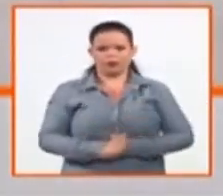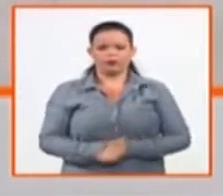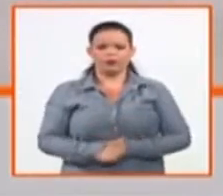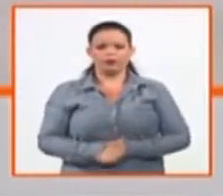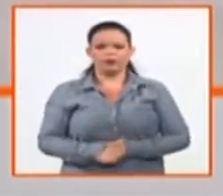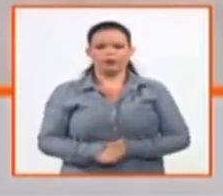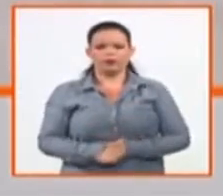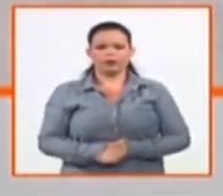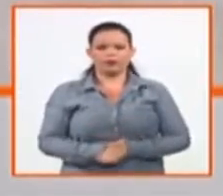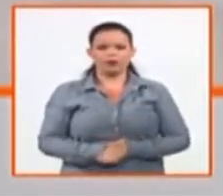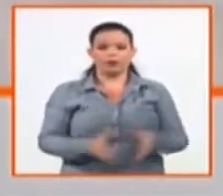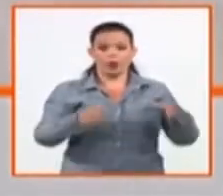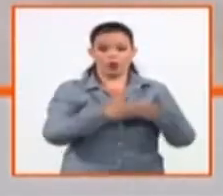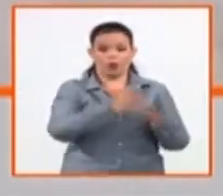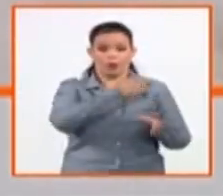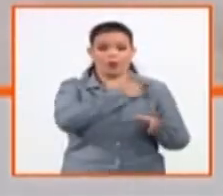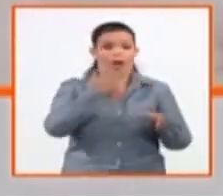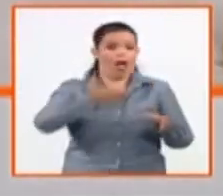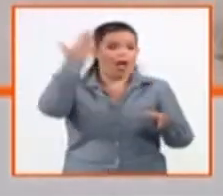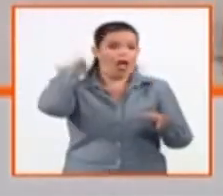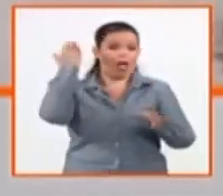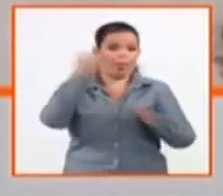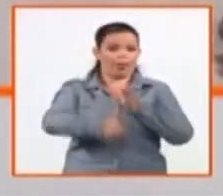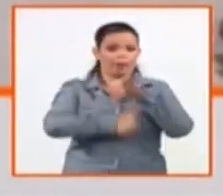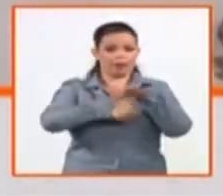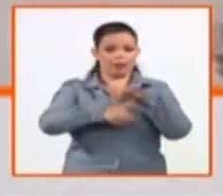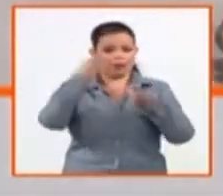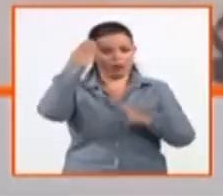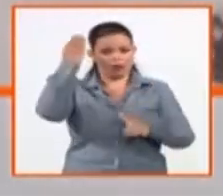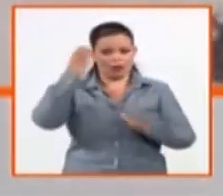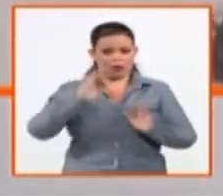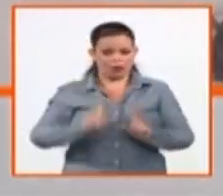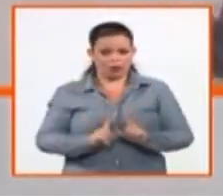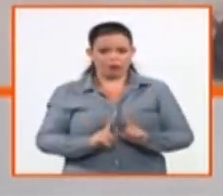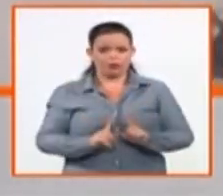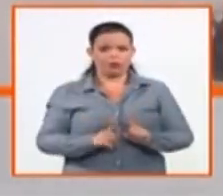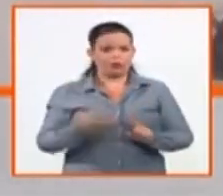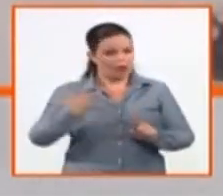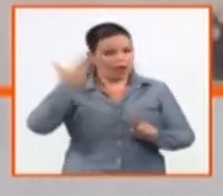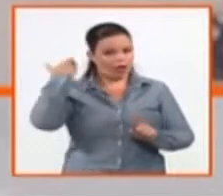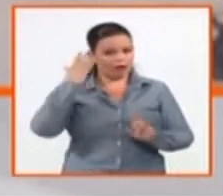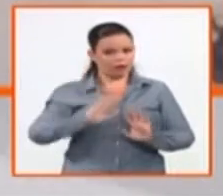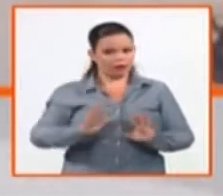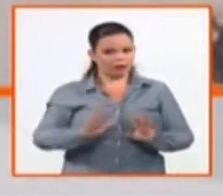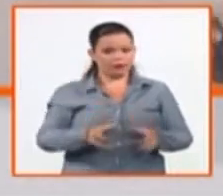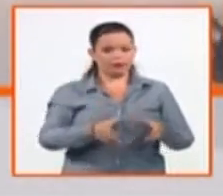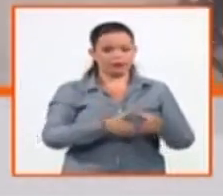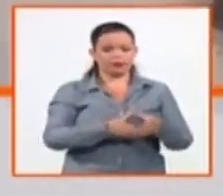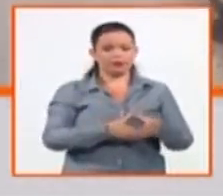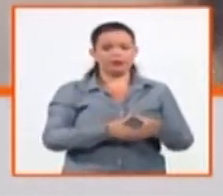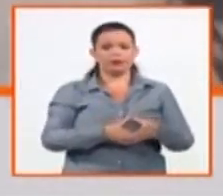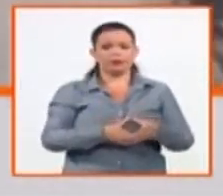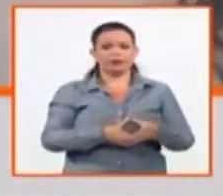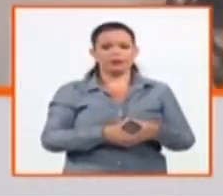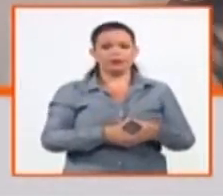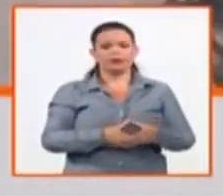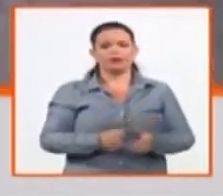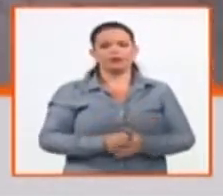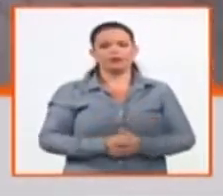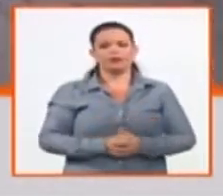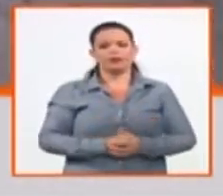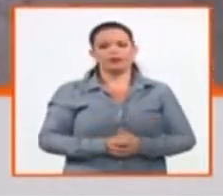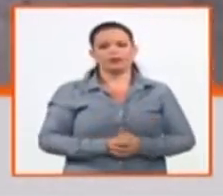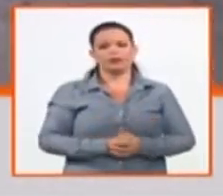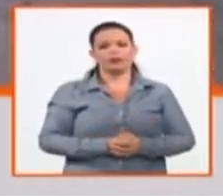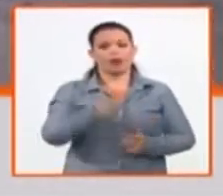El ejército del gobierno saliente. Y entonces, pero una parte de esos militares se han incorporado a la... Sobre todo, yo me imagino que ellos buscarán